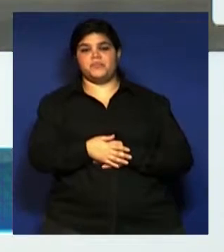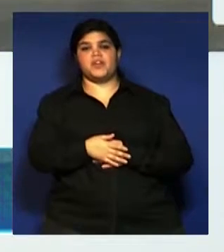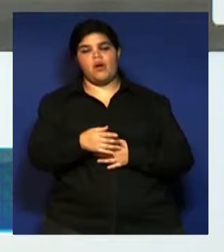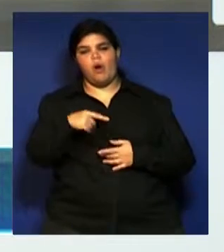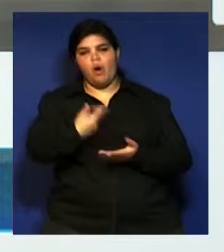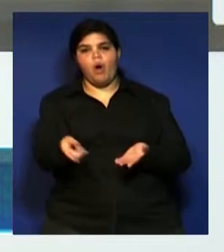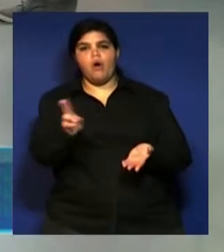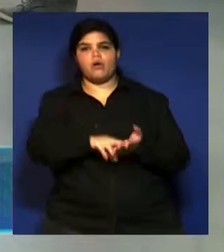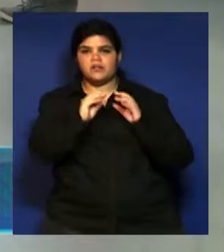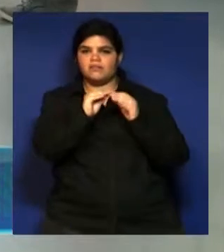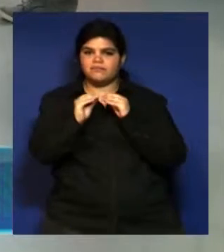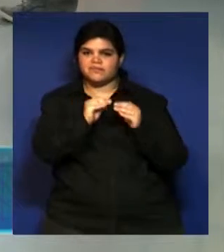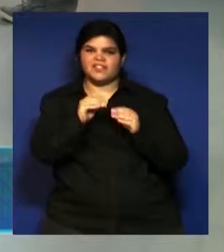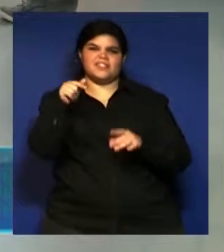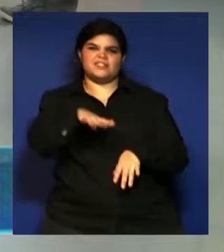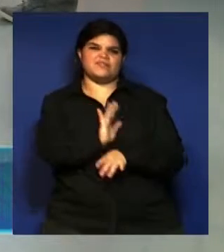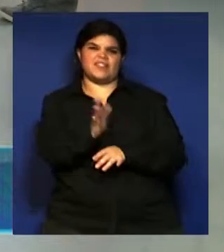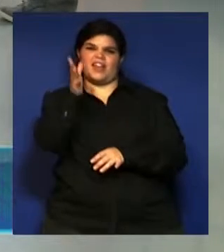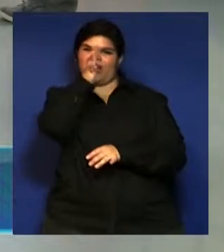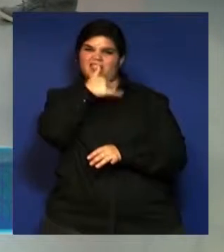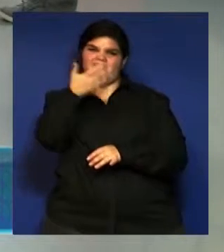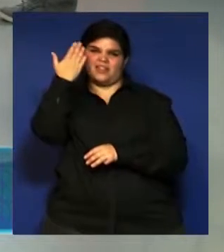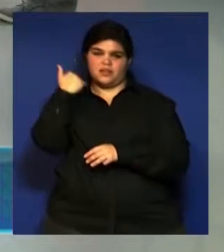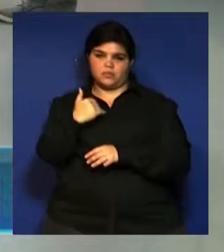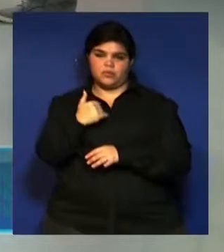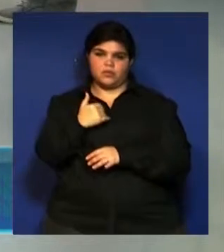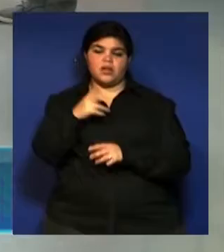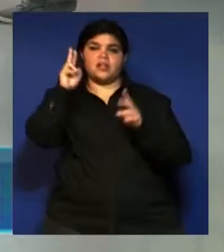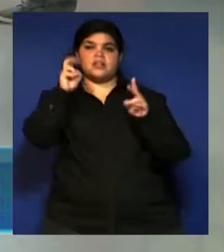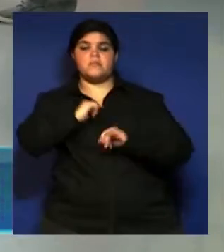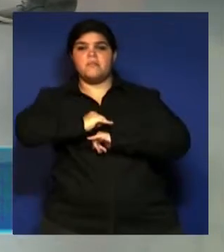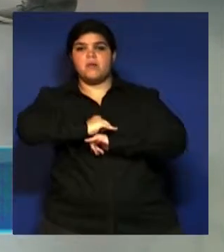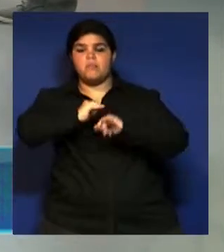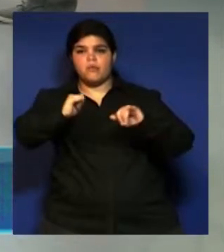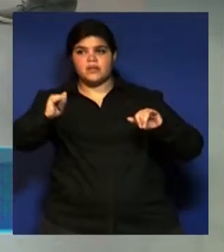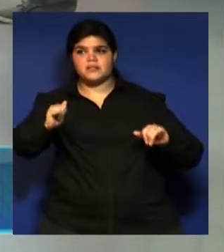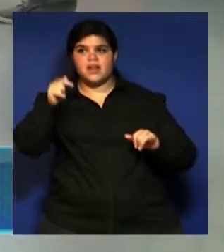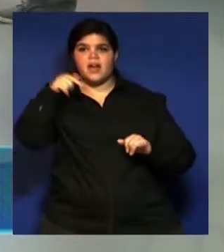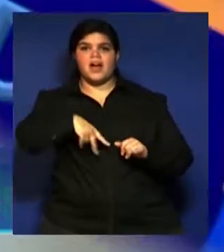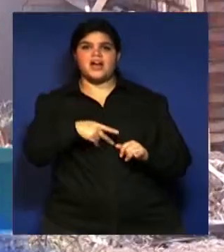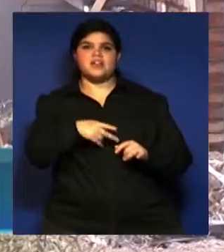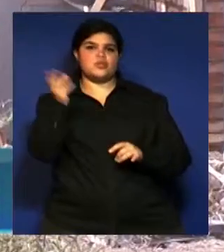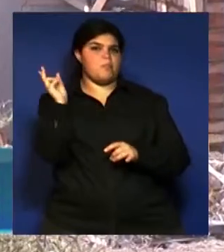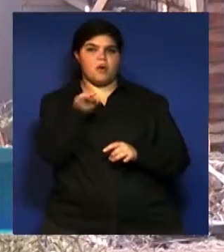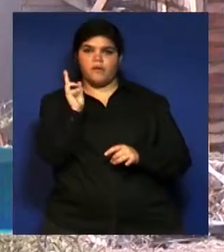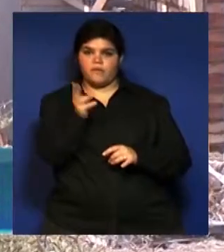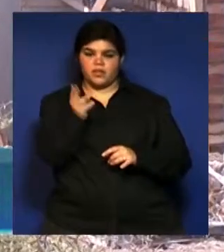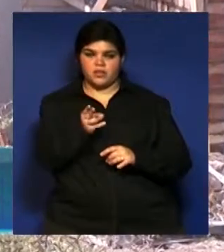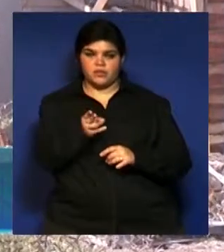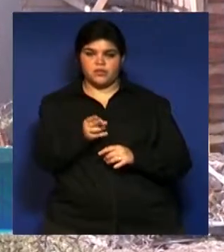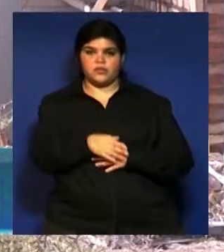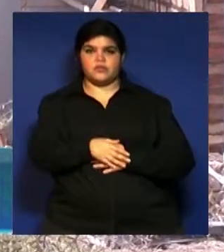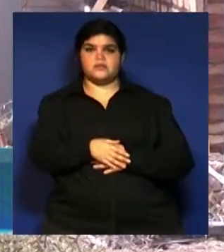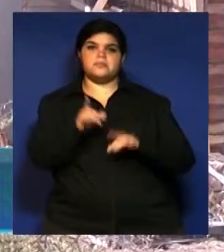realmente antiguo. El tema de la publicidad de determinada información sensible está prohibida. De hecho, está